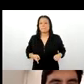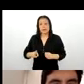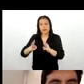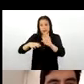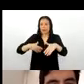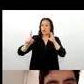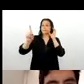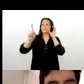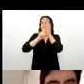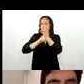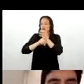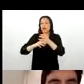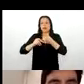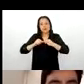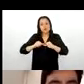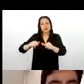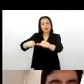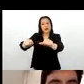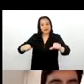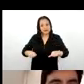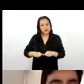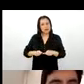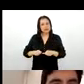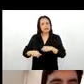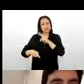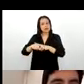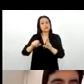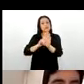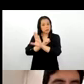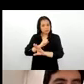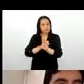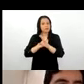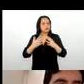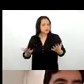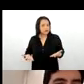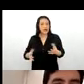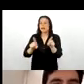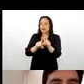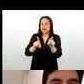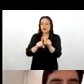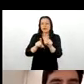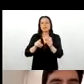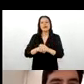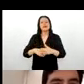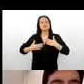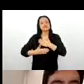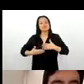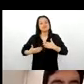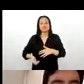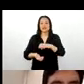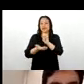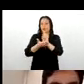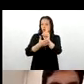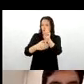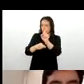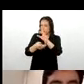objetivos primarios de conservación de las áreas protegidas y además también la recreación y la educación. Y